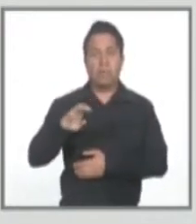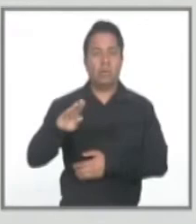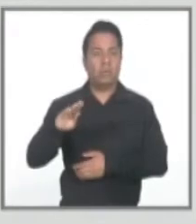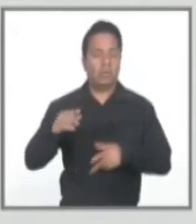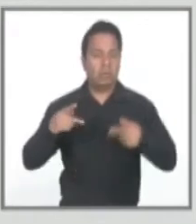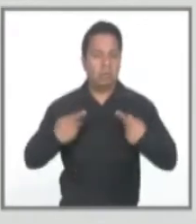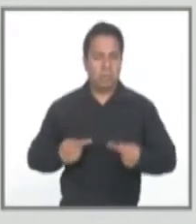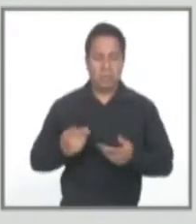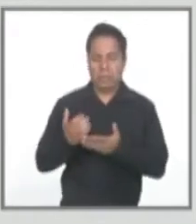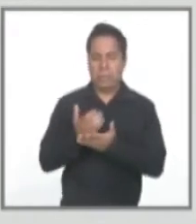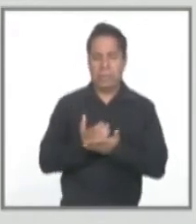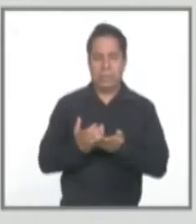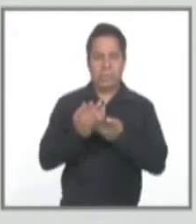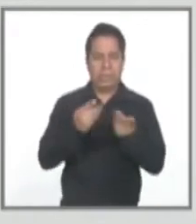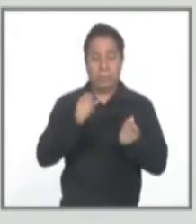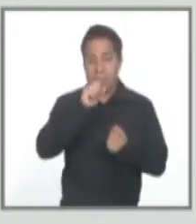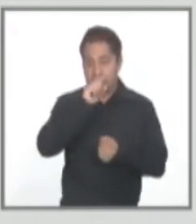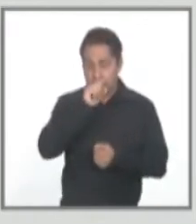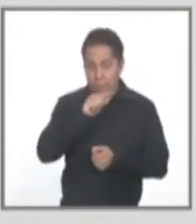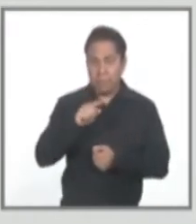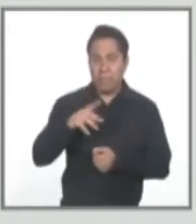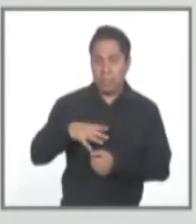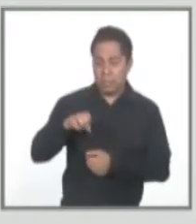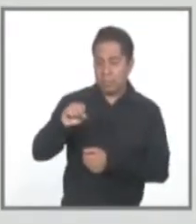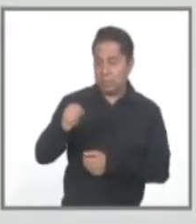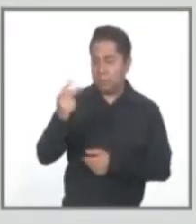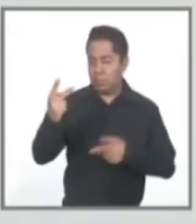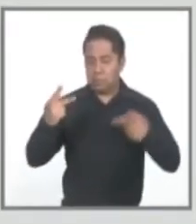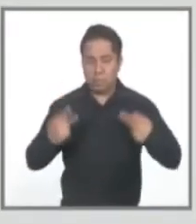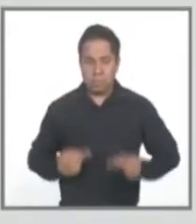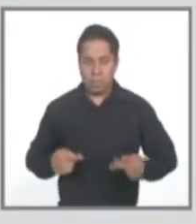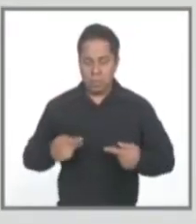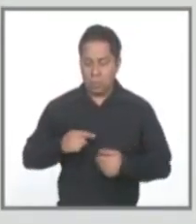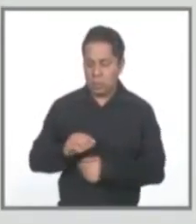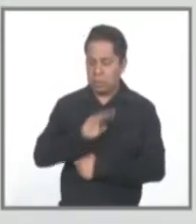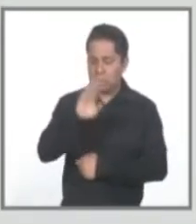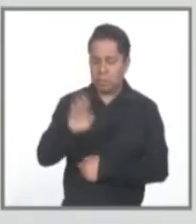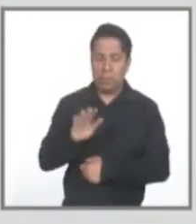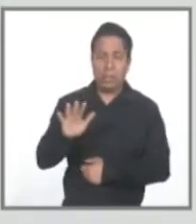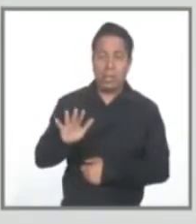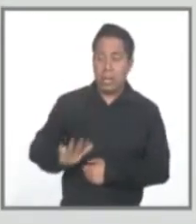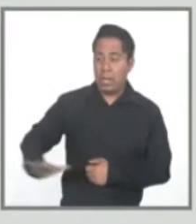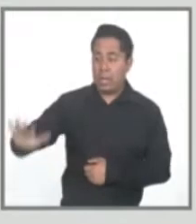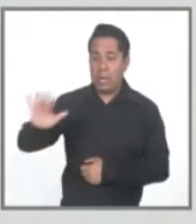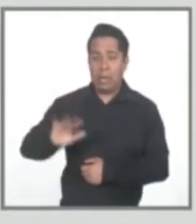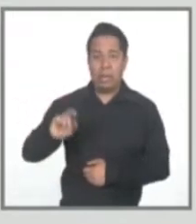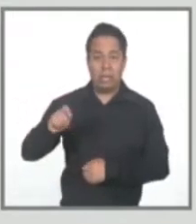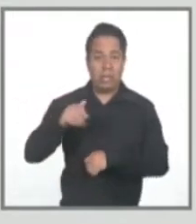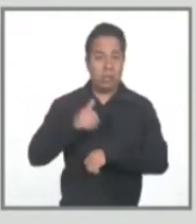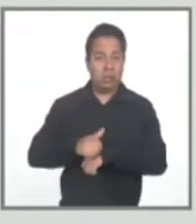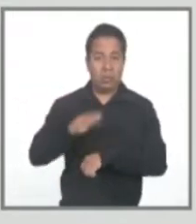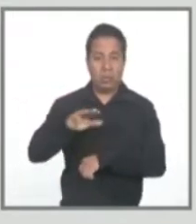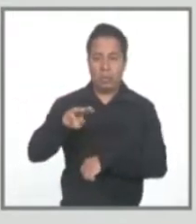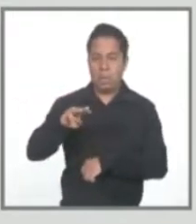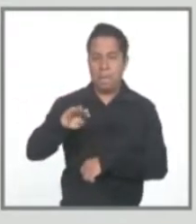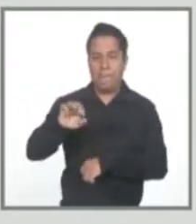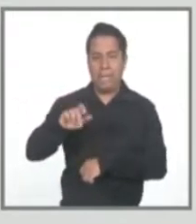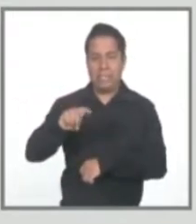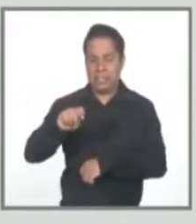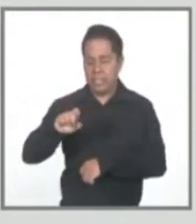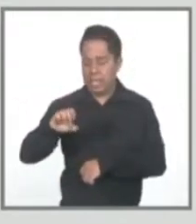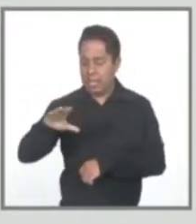se han recuperado y 62 62 defunciones en relación a la jurisdicción 5 de la mixteca